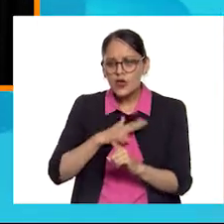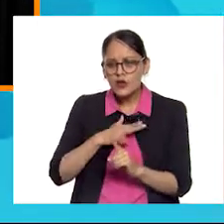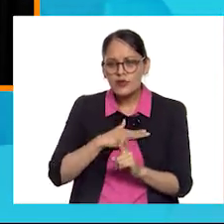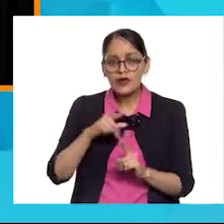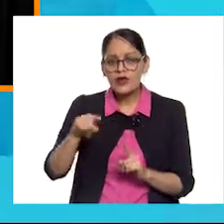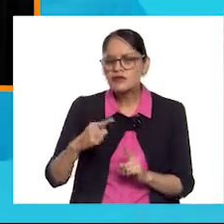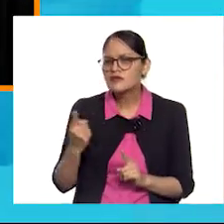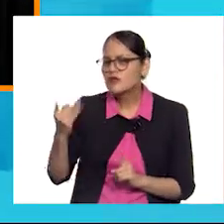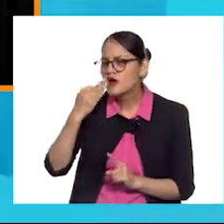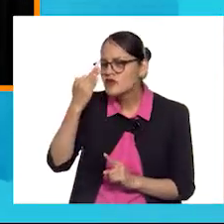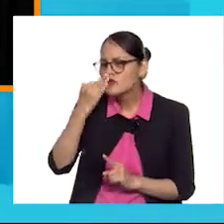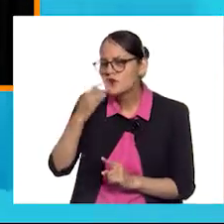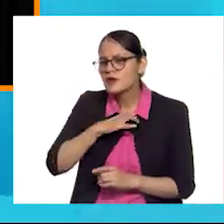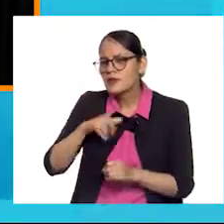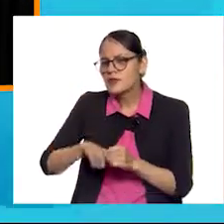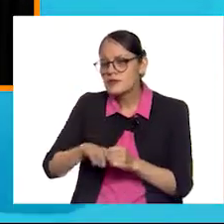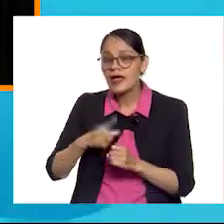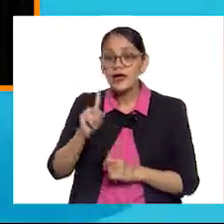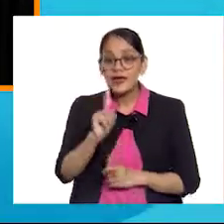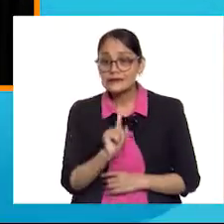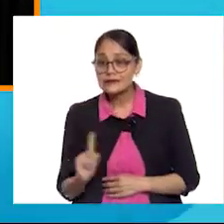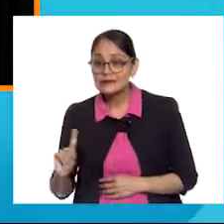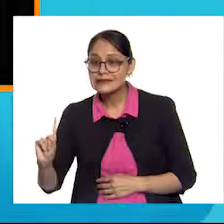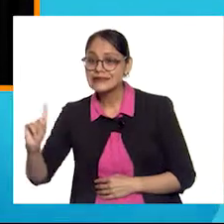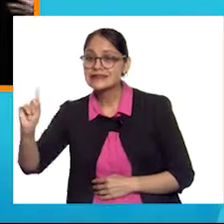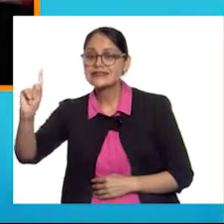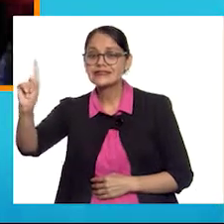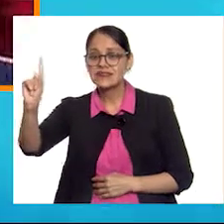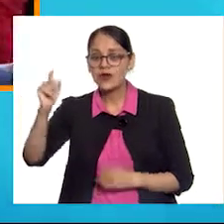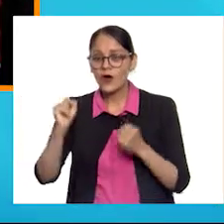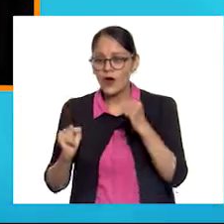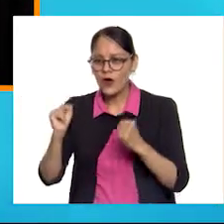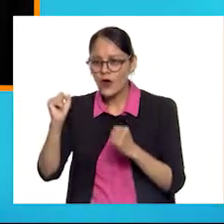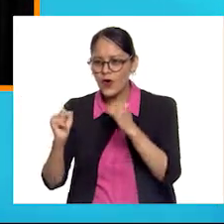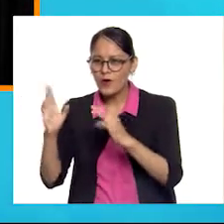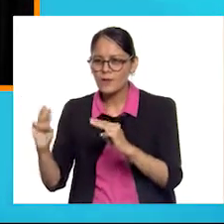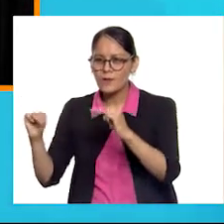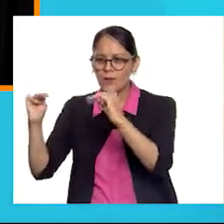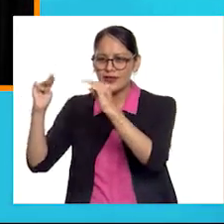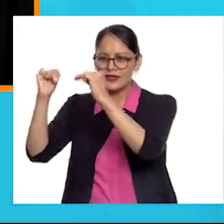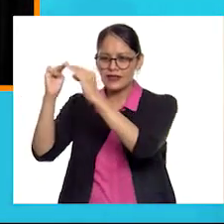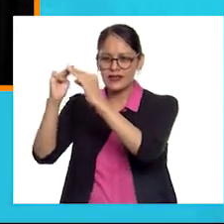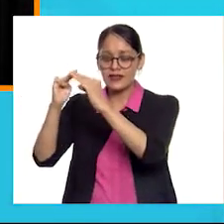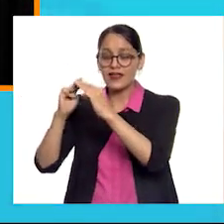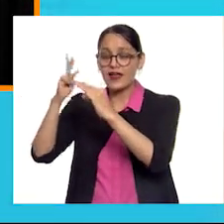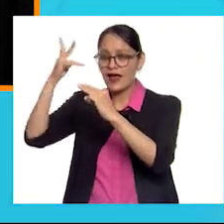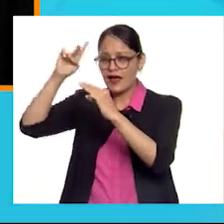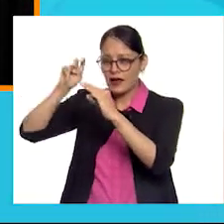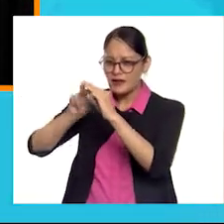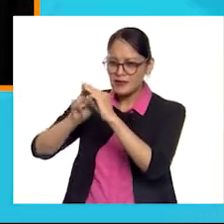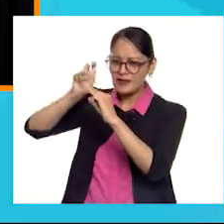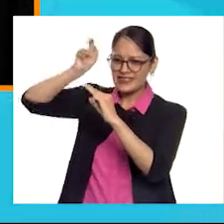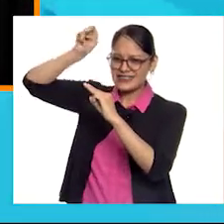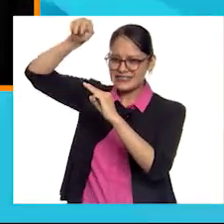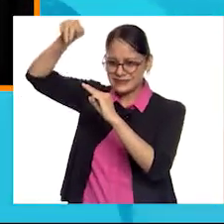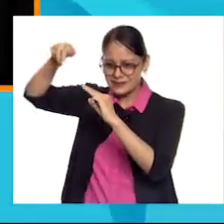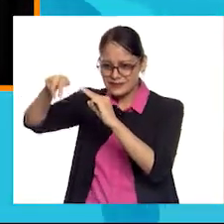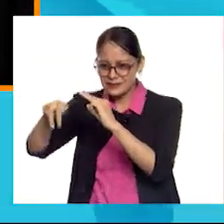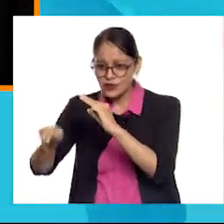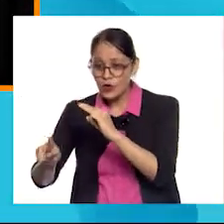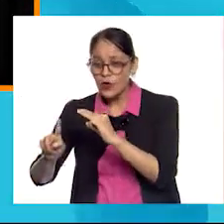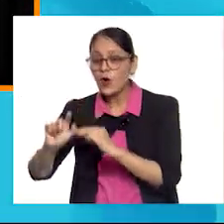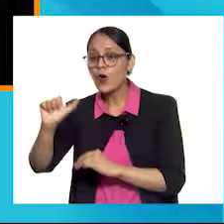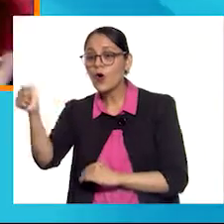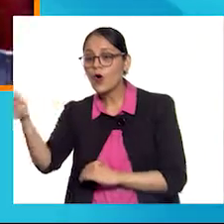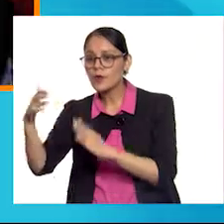flor muy especial, así que Puck salió corriendo. Llegó a una montaña. La cruzó rápidamente. Llegó